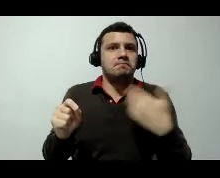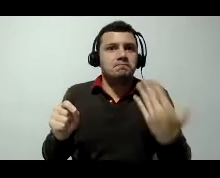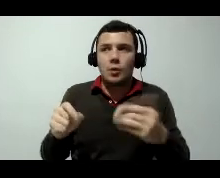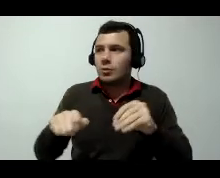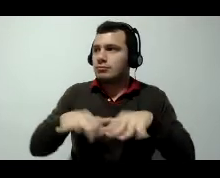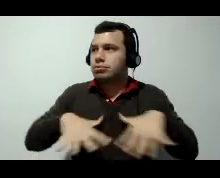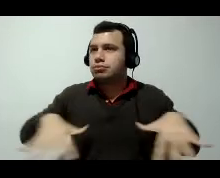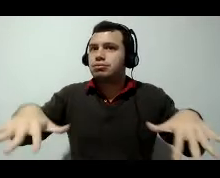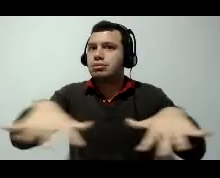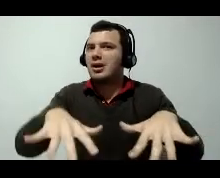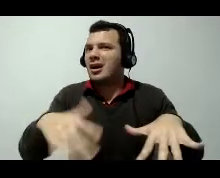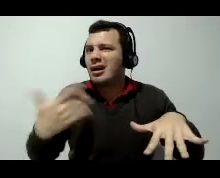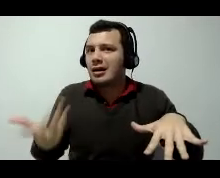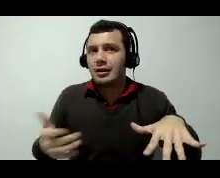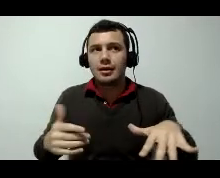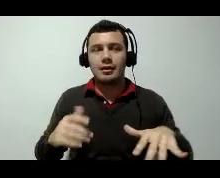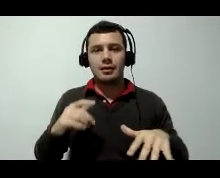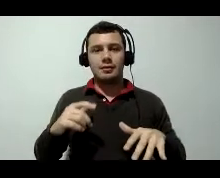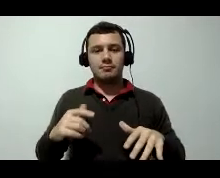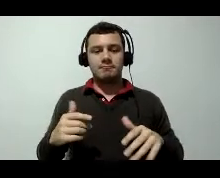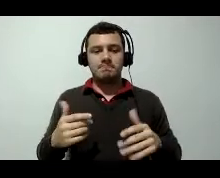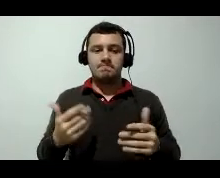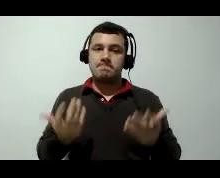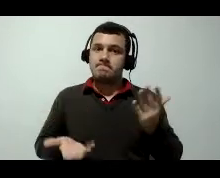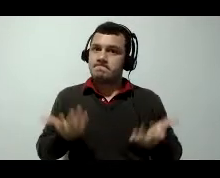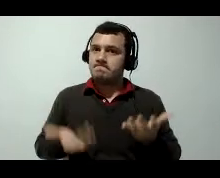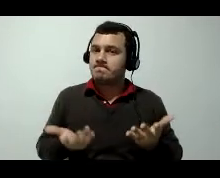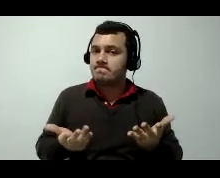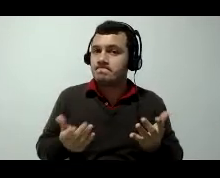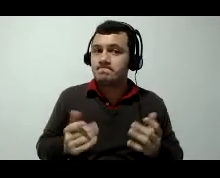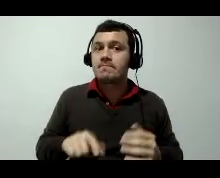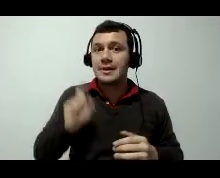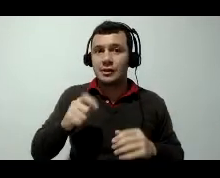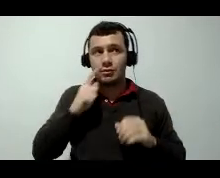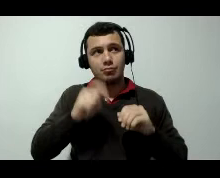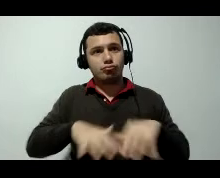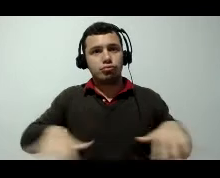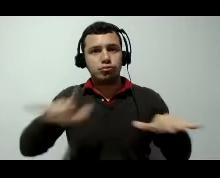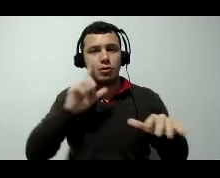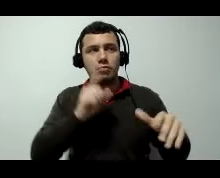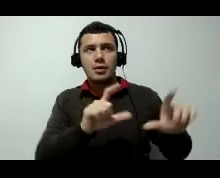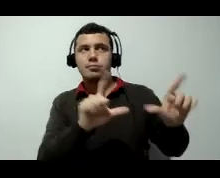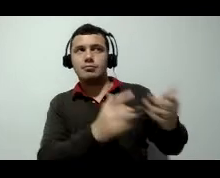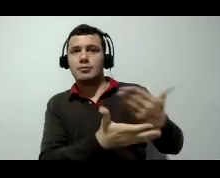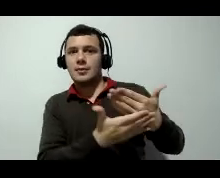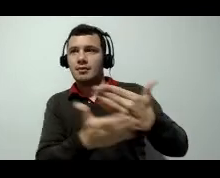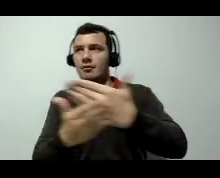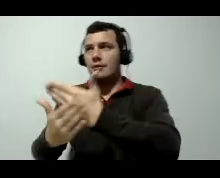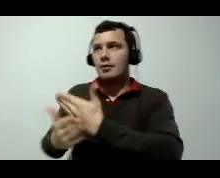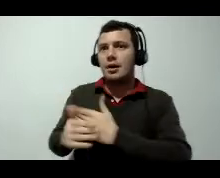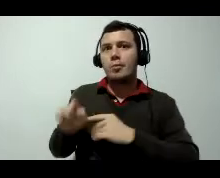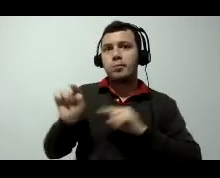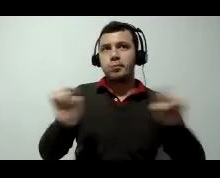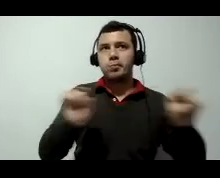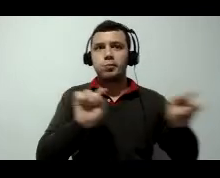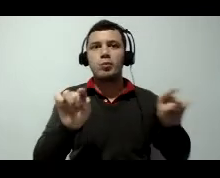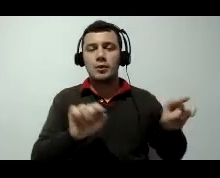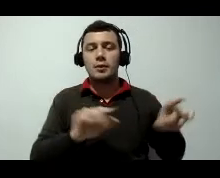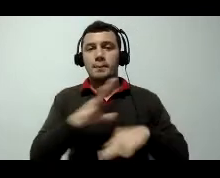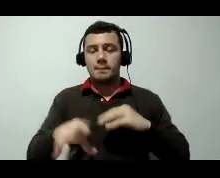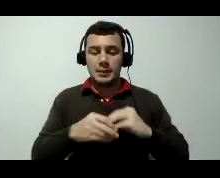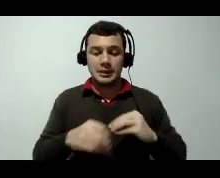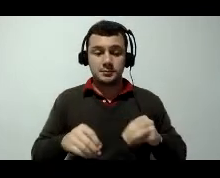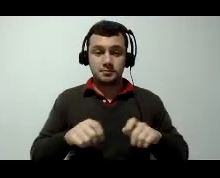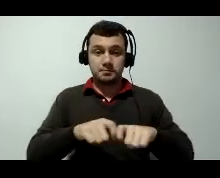encuentre identificada en la tabla. Lo mismo para el tema de los periodos expulsivos del trabajo de parto que se realiza en salas